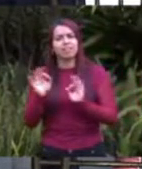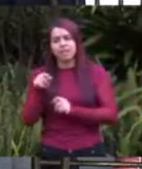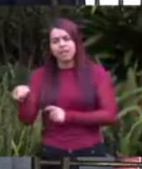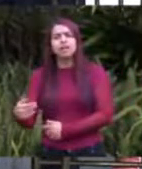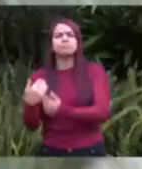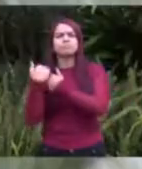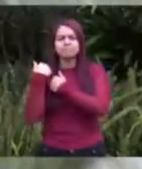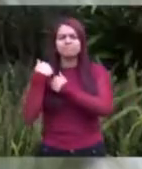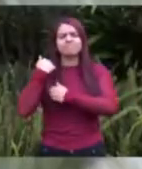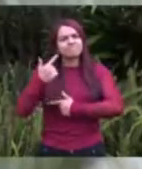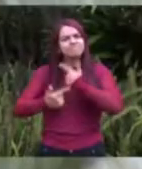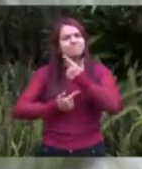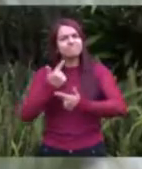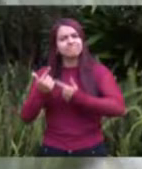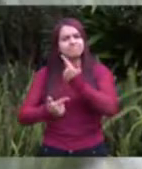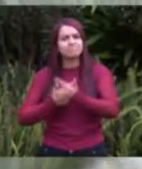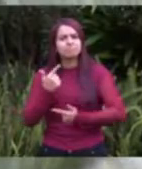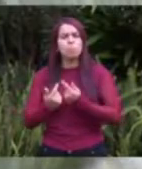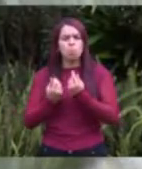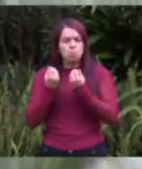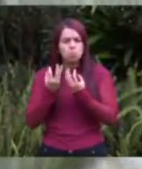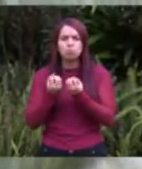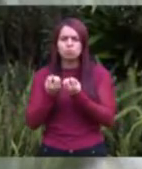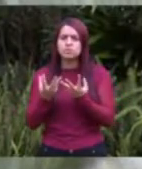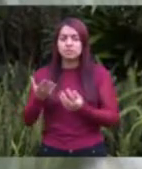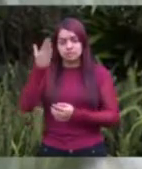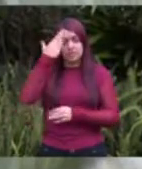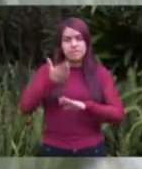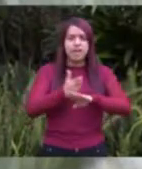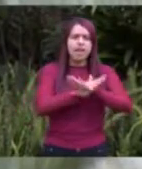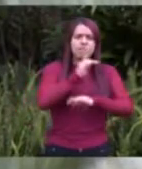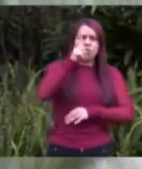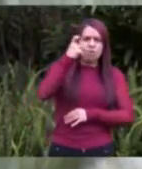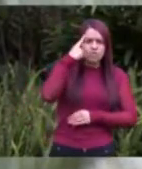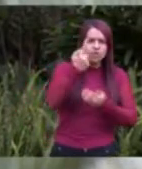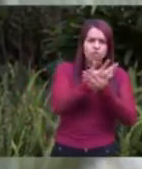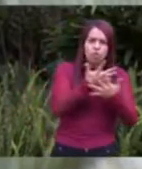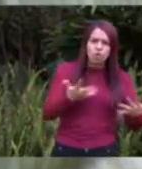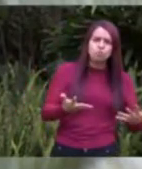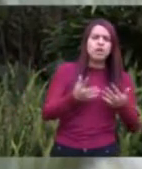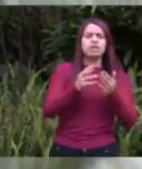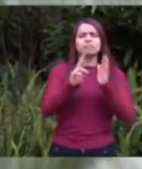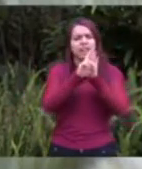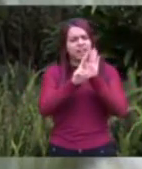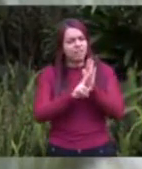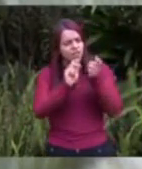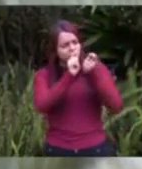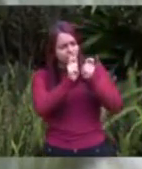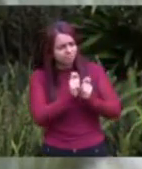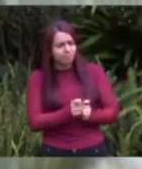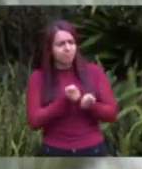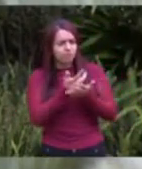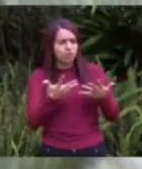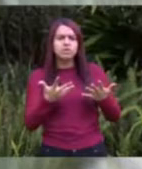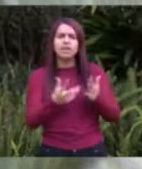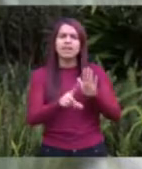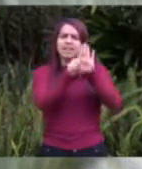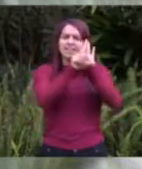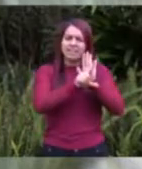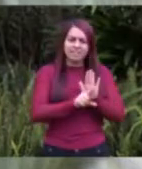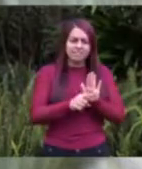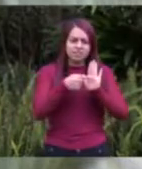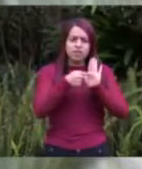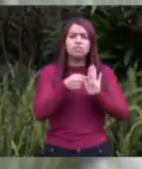que dimos incluso en el marco del gobierno anterior y de los proyectos de reforma constitucional, de actos legislativos y en la